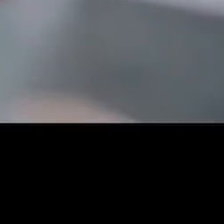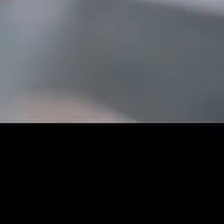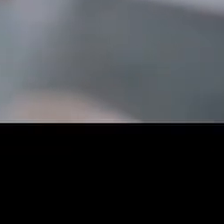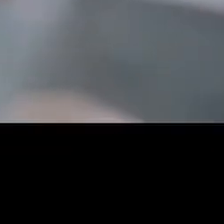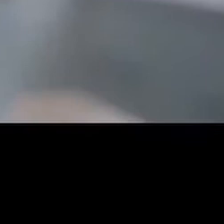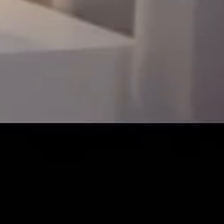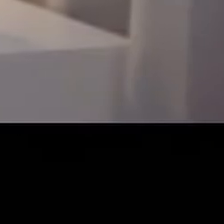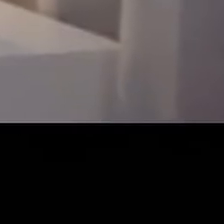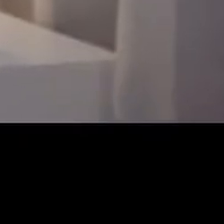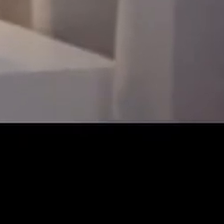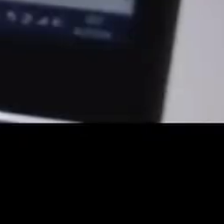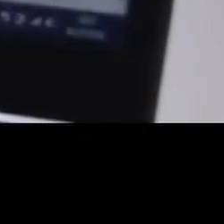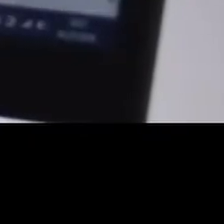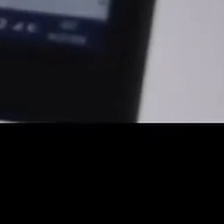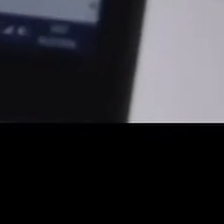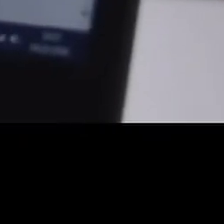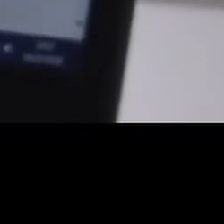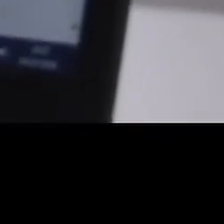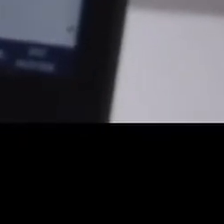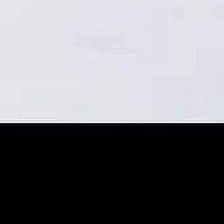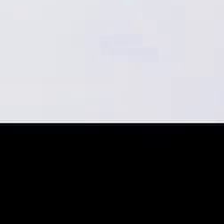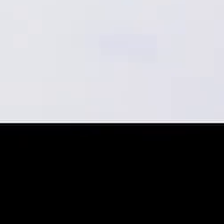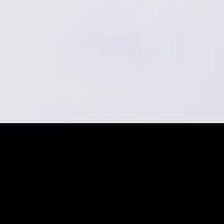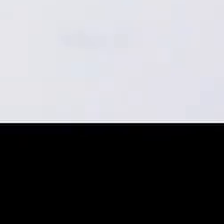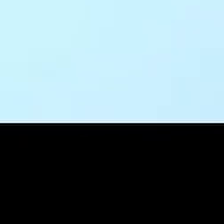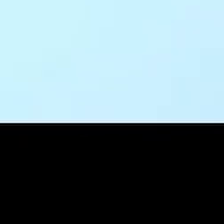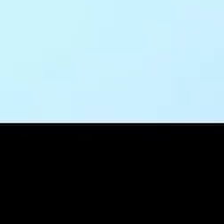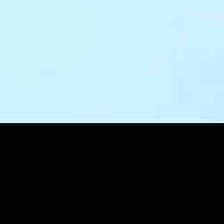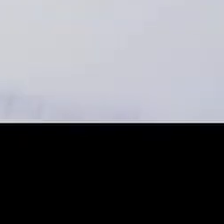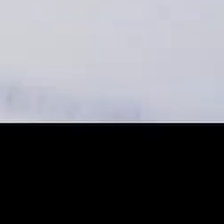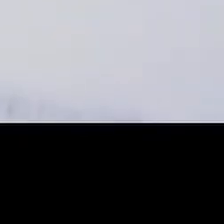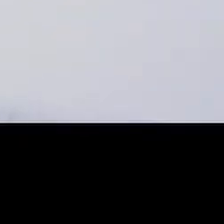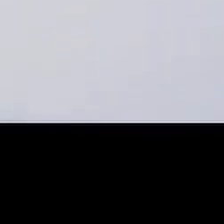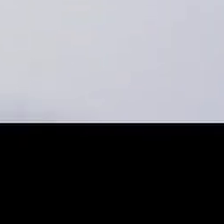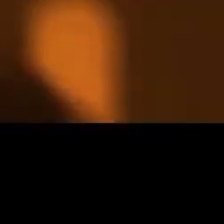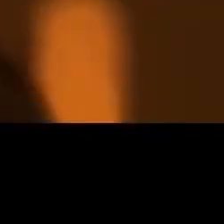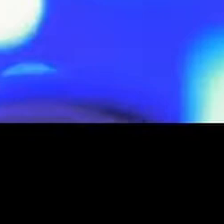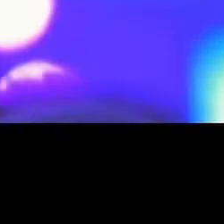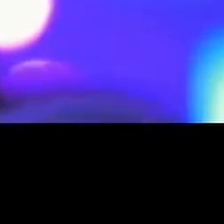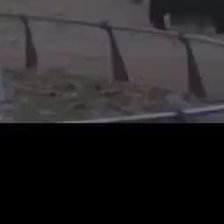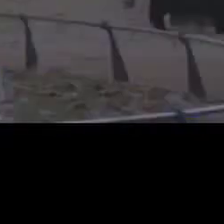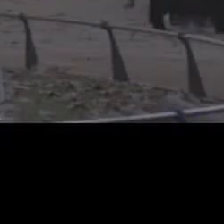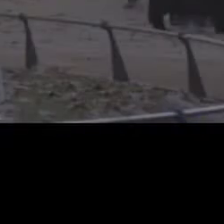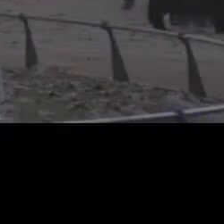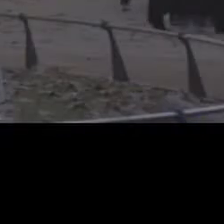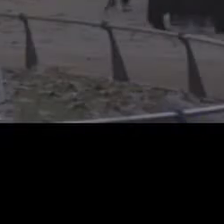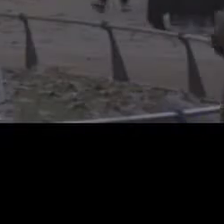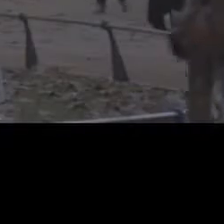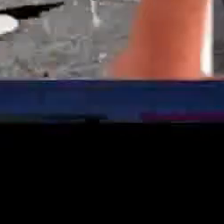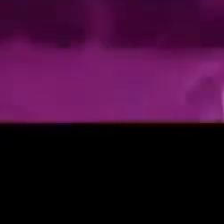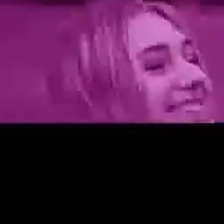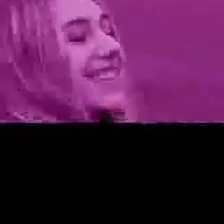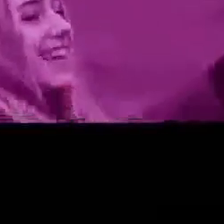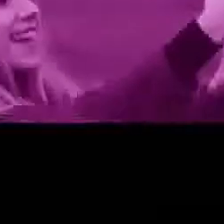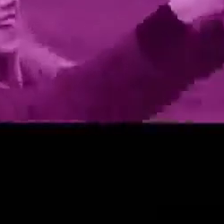crear contenido, de relacionarnos con el Estado, de participar activamente en la transformación social a través del uso de herramientas digitales. La construcción y